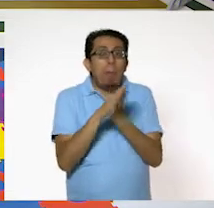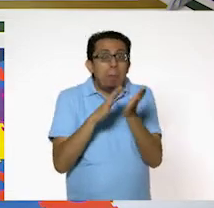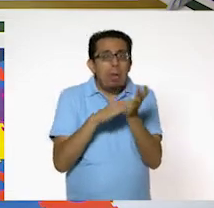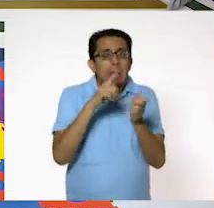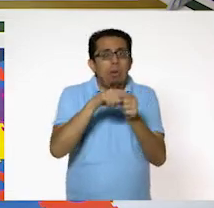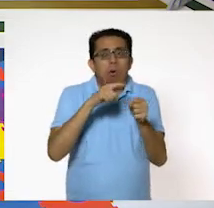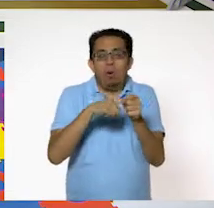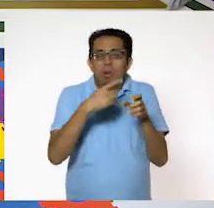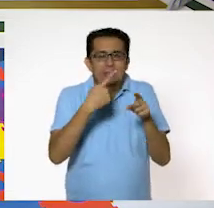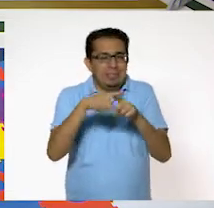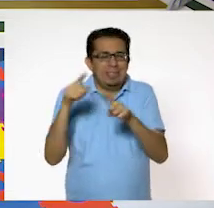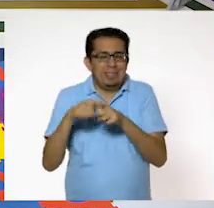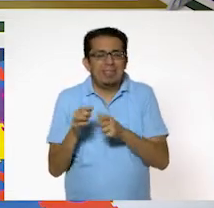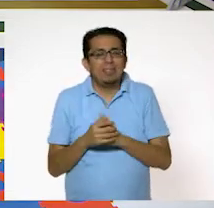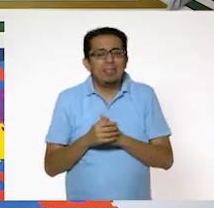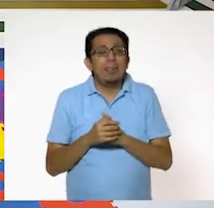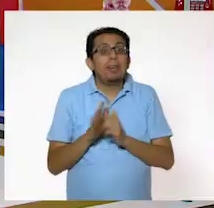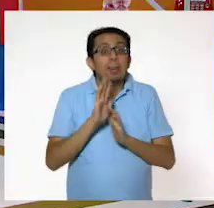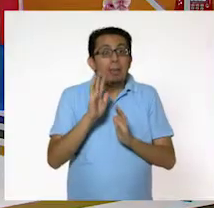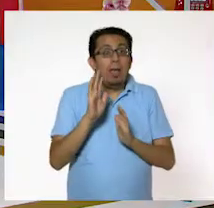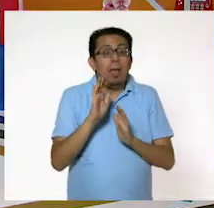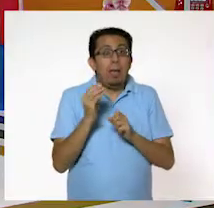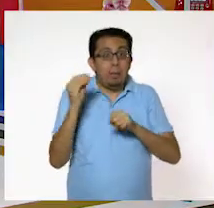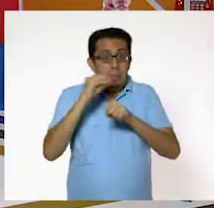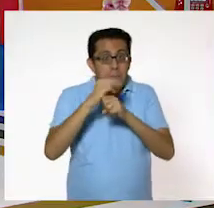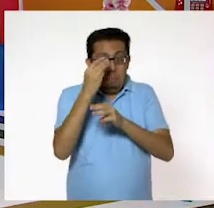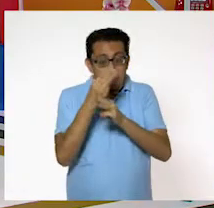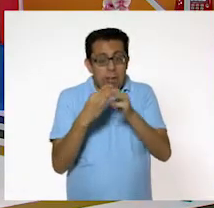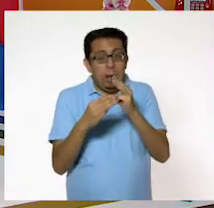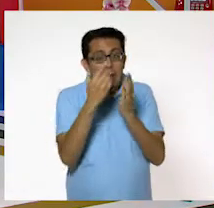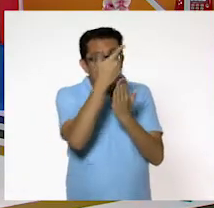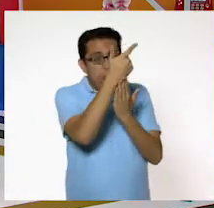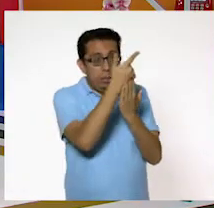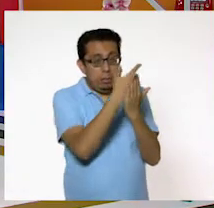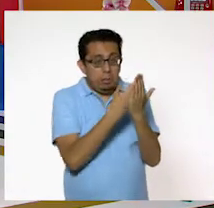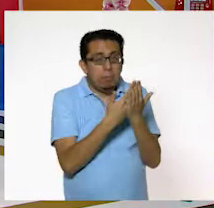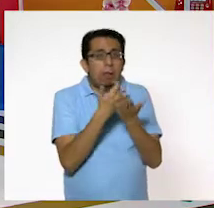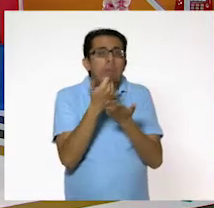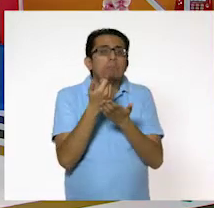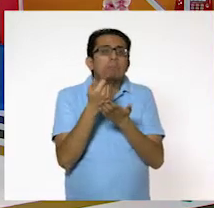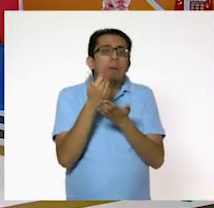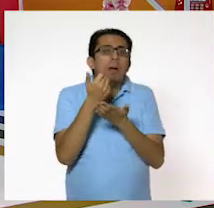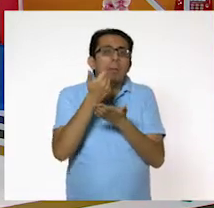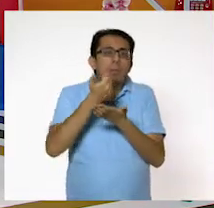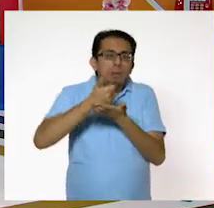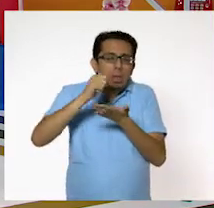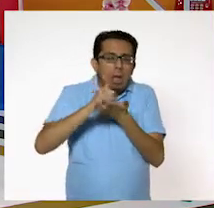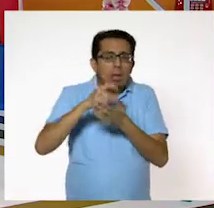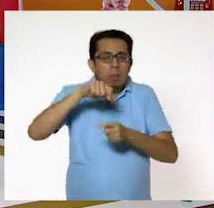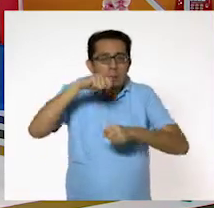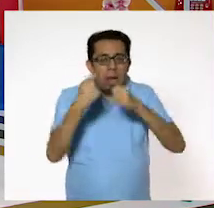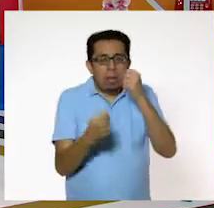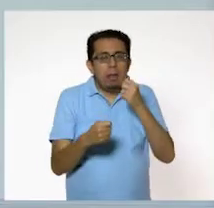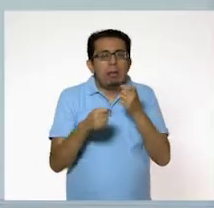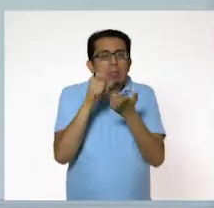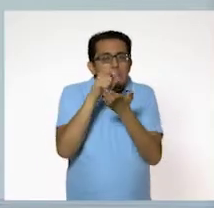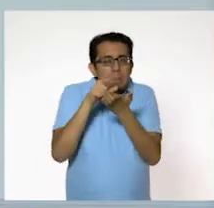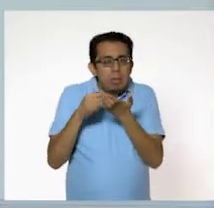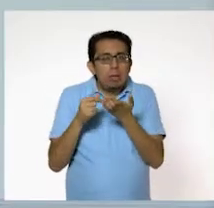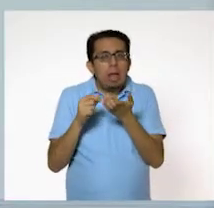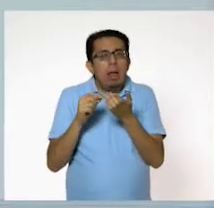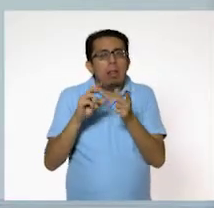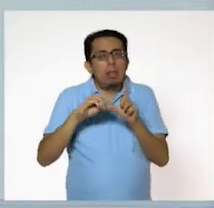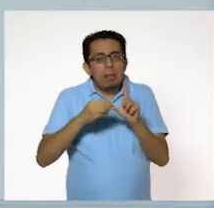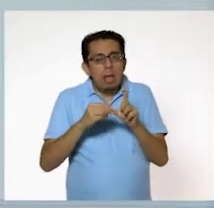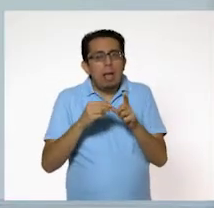cada quien. Ya tenemos en forma de lista nuestros materiales. Exacto. Dos botellas de plástico, semillas, que pueden ser lentejas, frijoles, etcétera, lo que ustedes